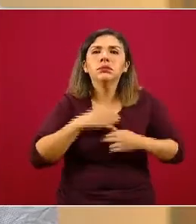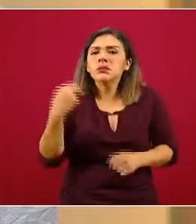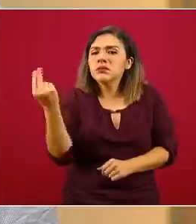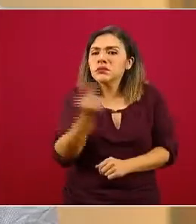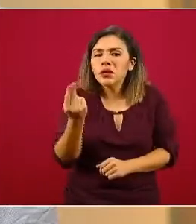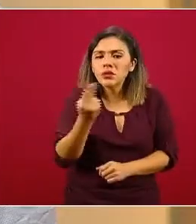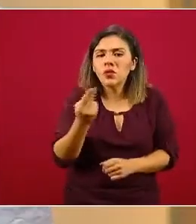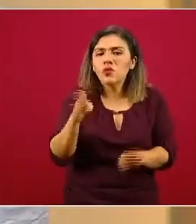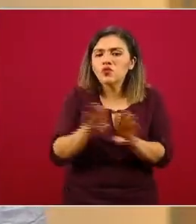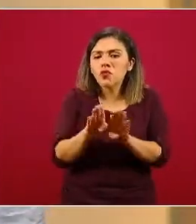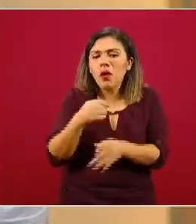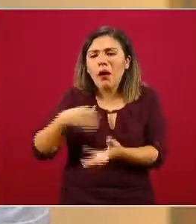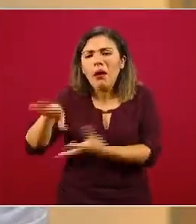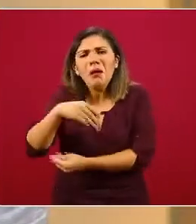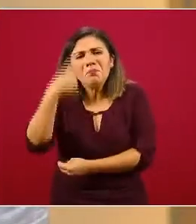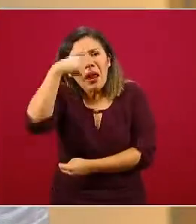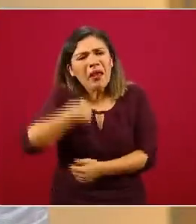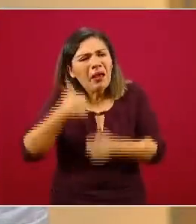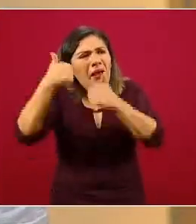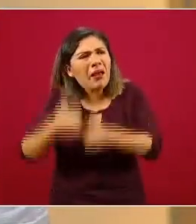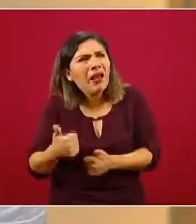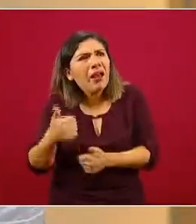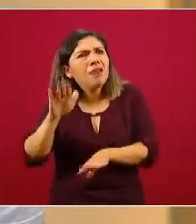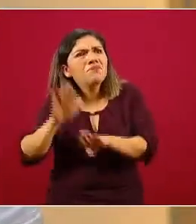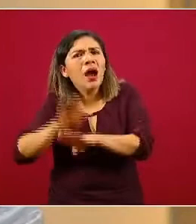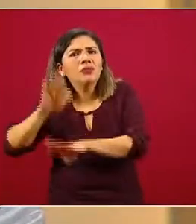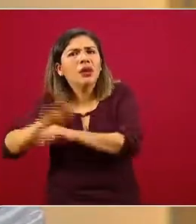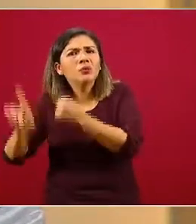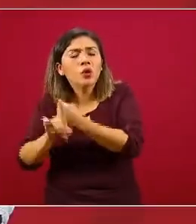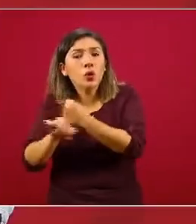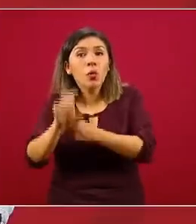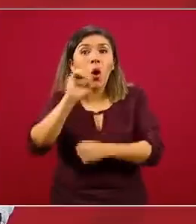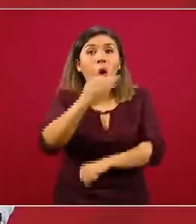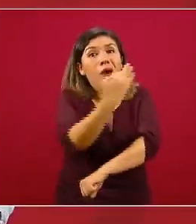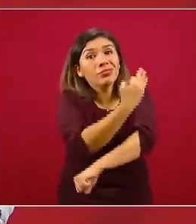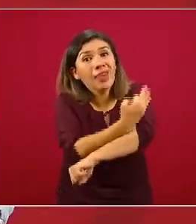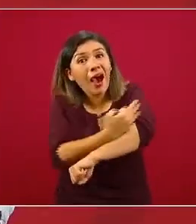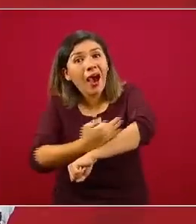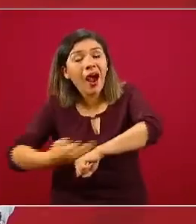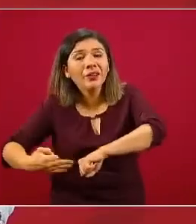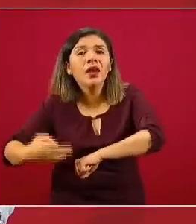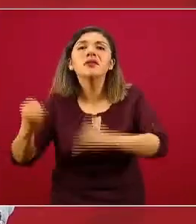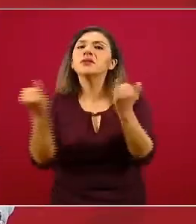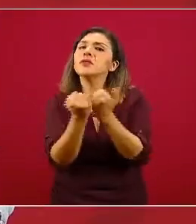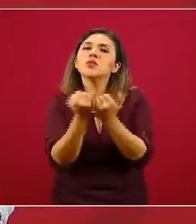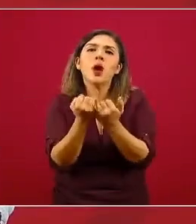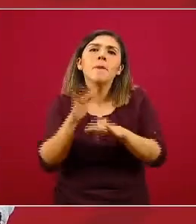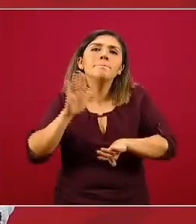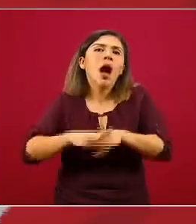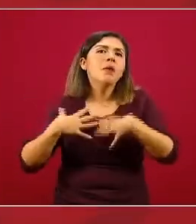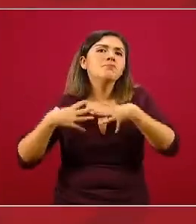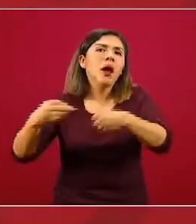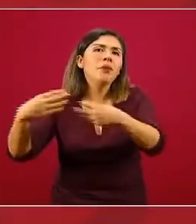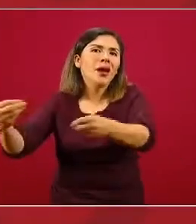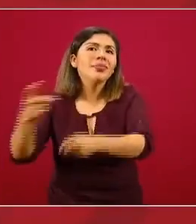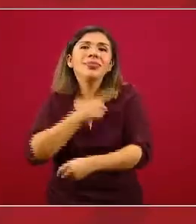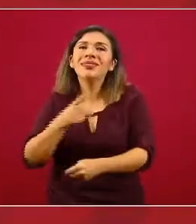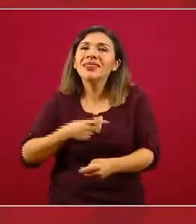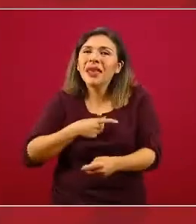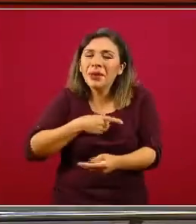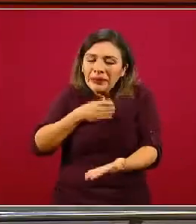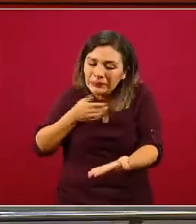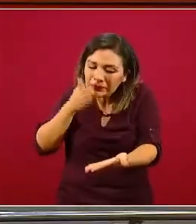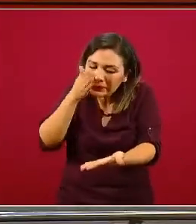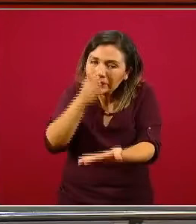utilidad la intervención. Si es demasiado tarde, tenemos una consecuencia en la intensidad de la epidemia. Hay que hacerlo en un